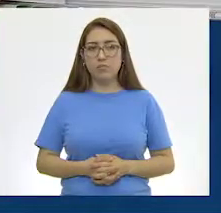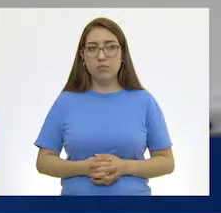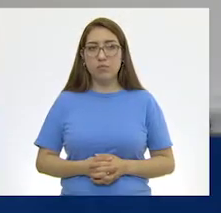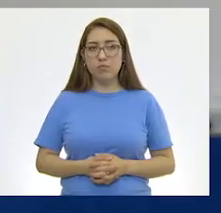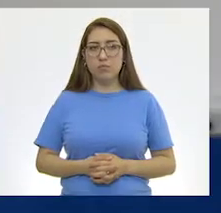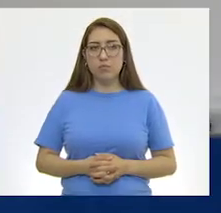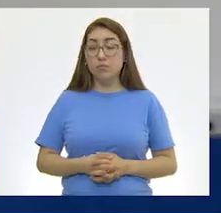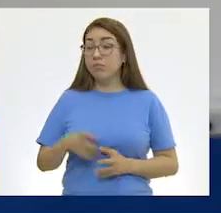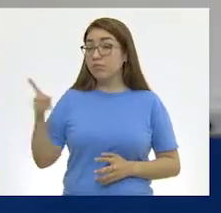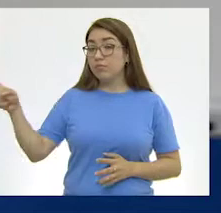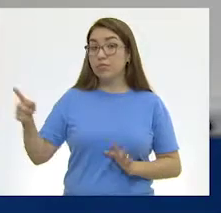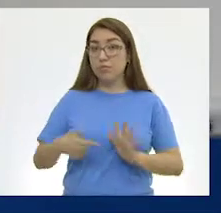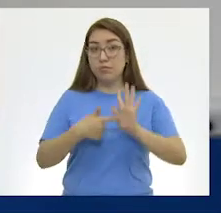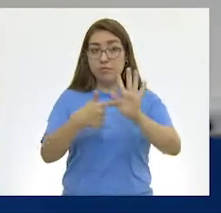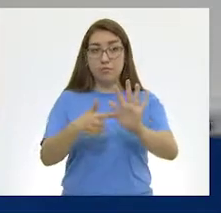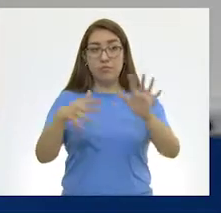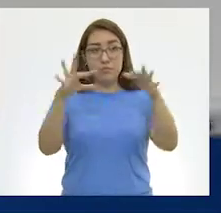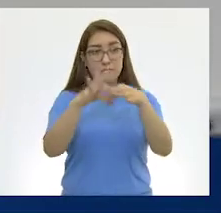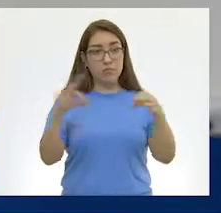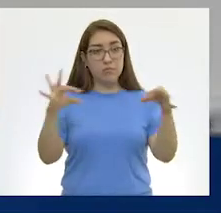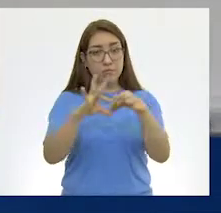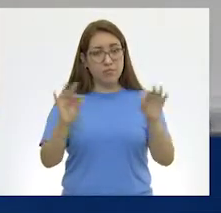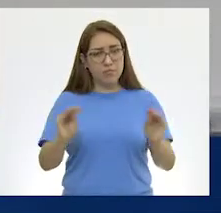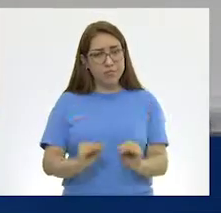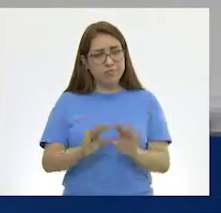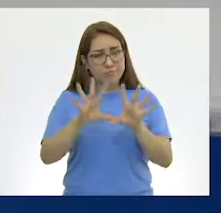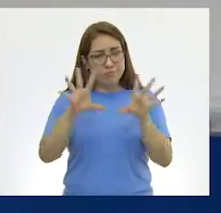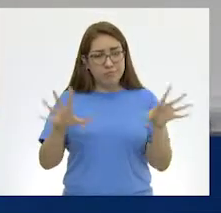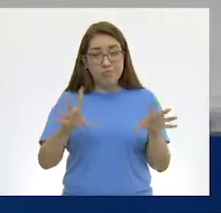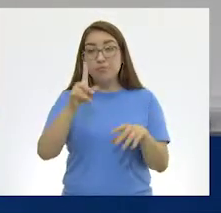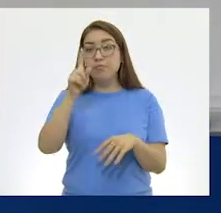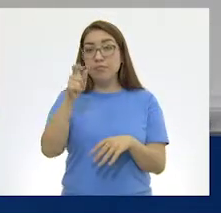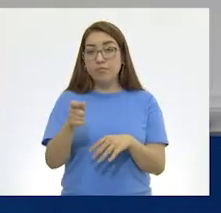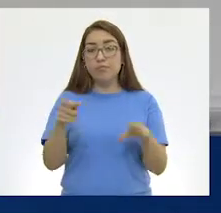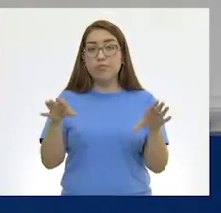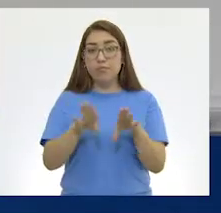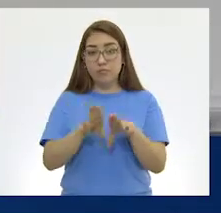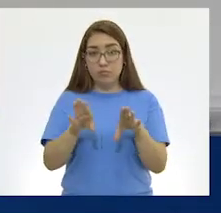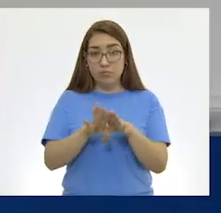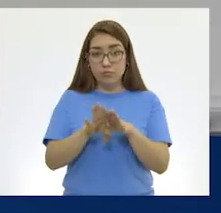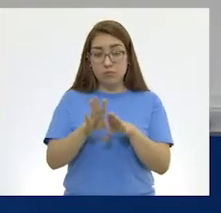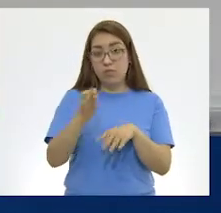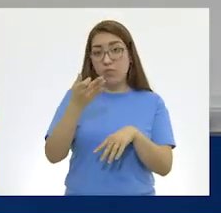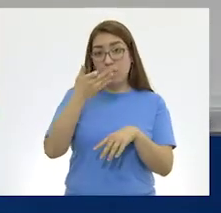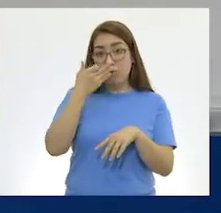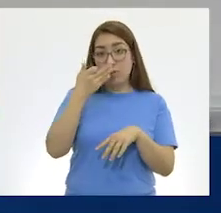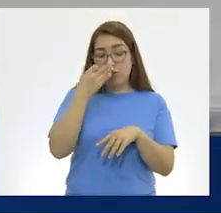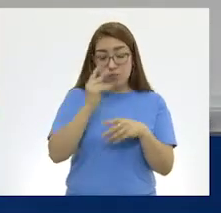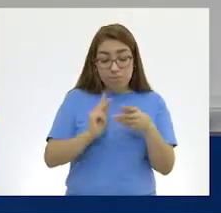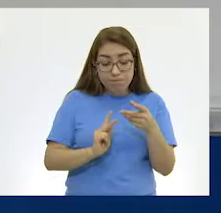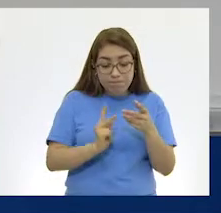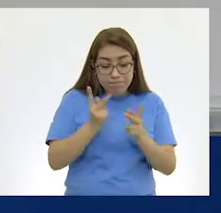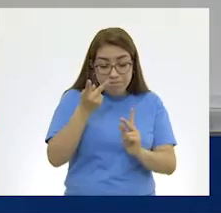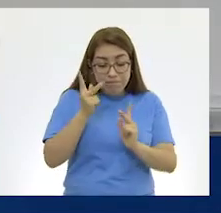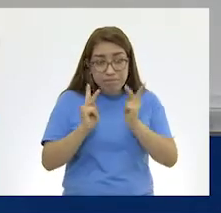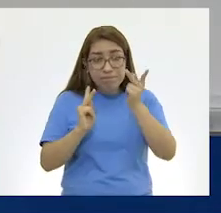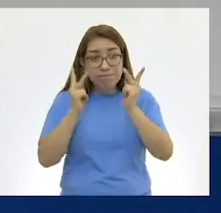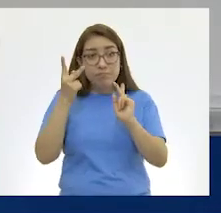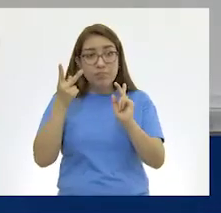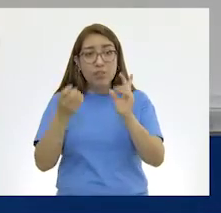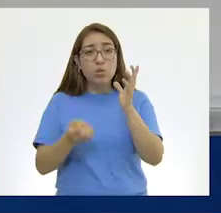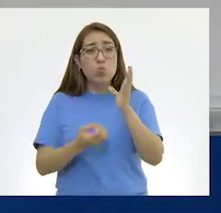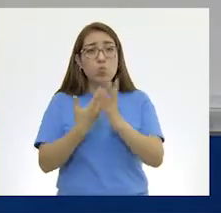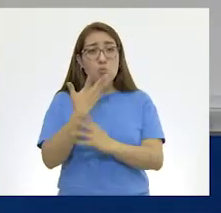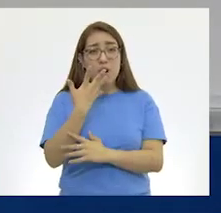Aquí nos ilustra perfectamente lo que es la polinización y la fecundación, ¿verdad?